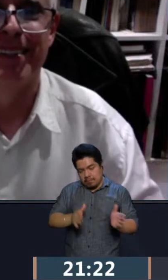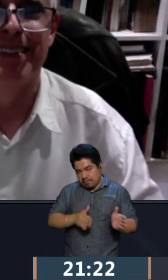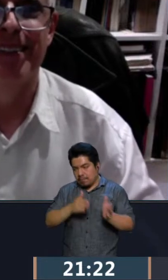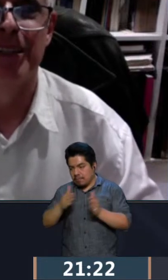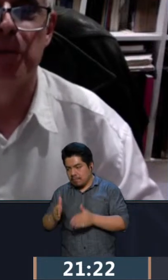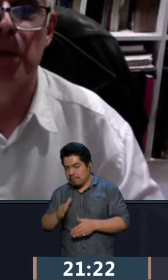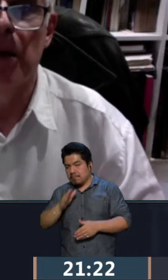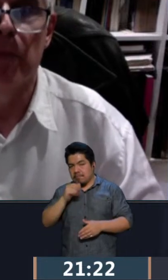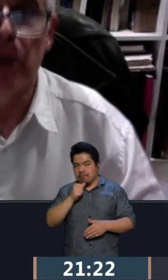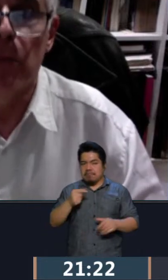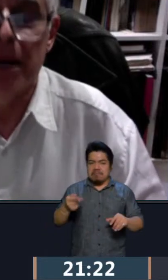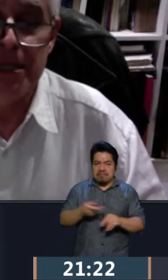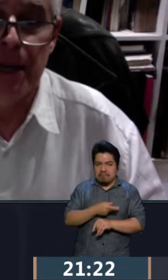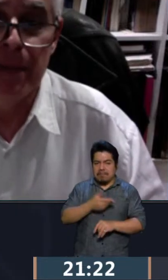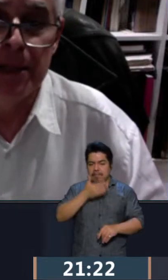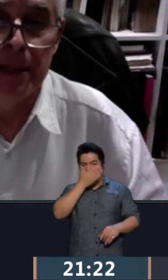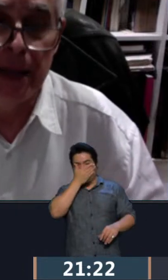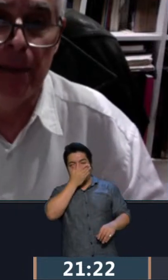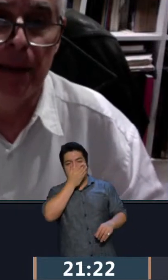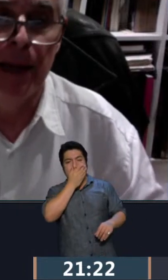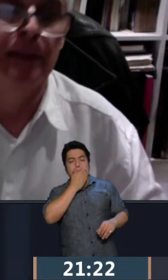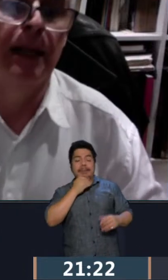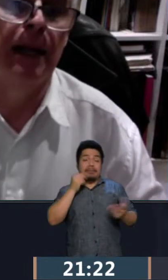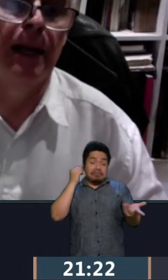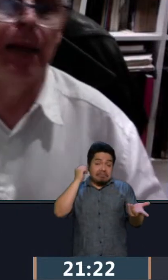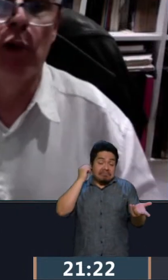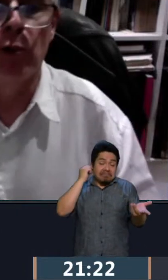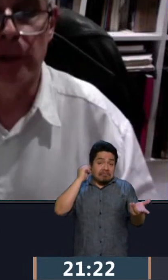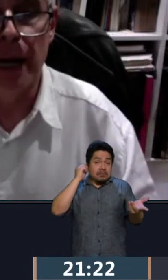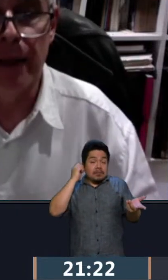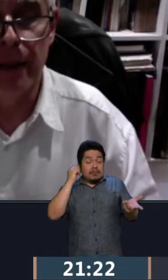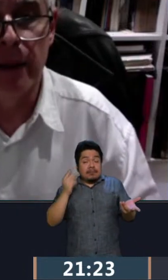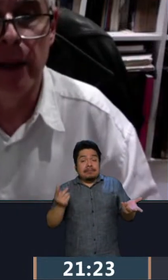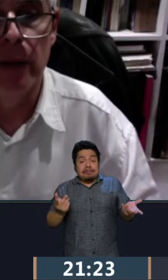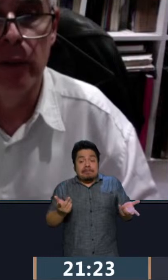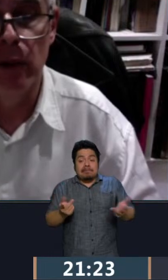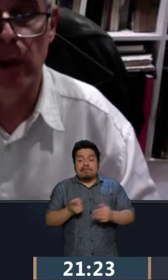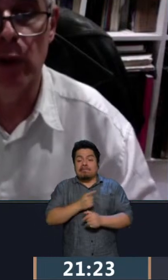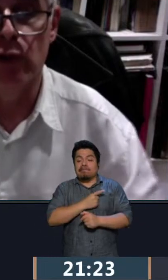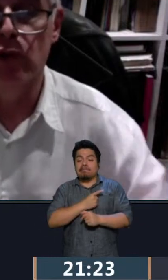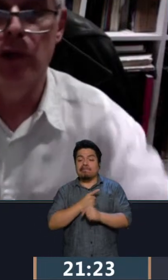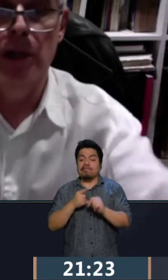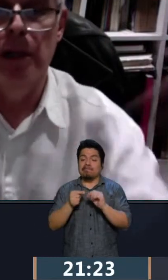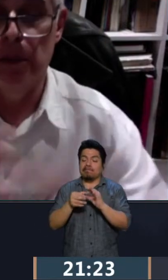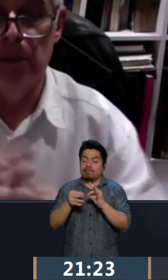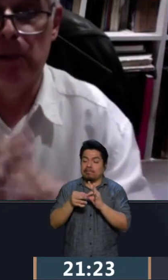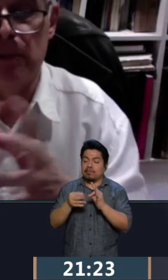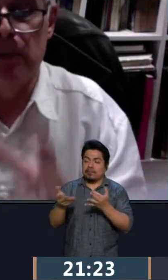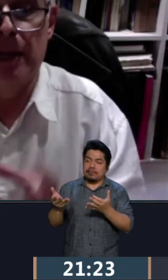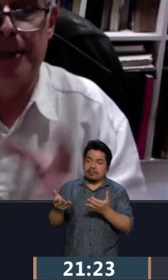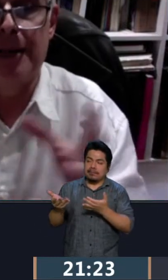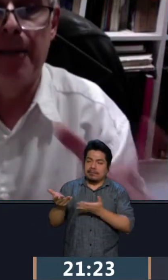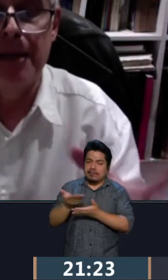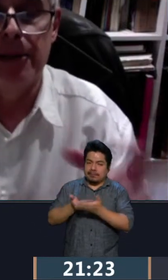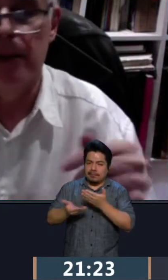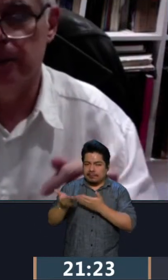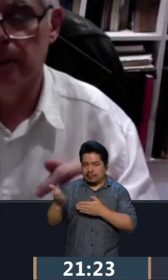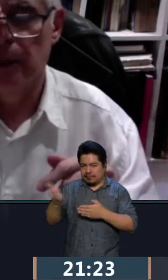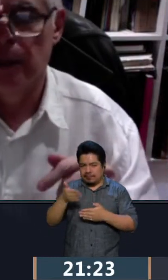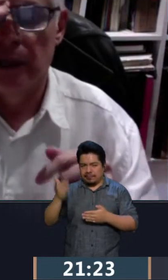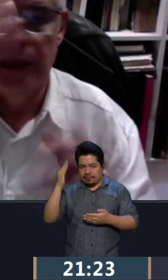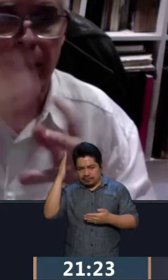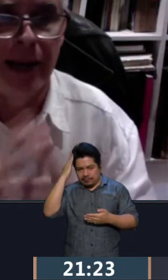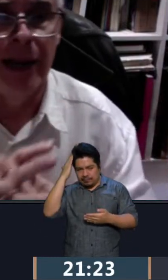elección. Bueno, básicamente te habla de la voluntad de una de las